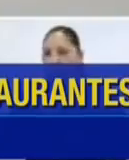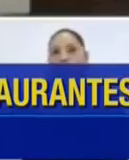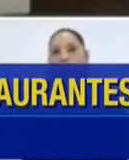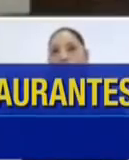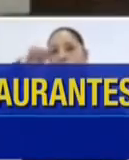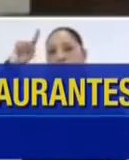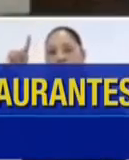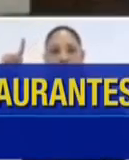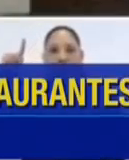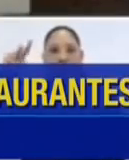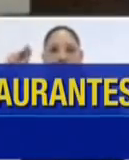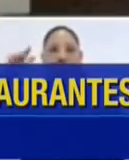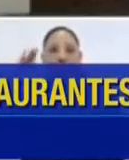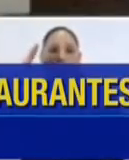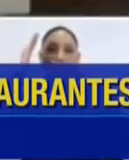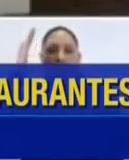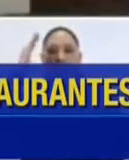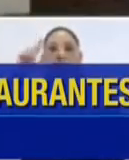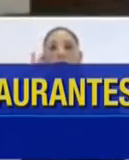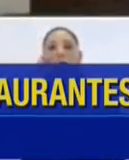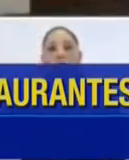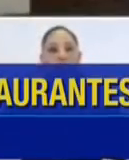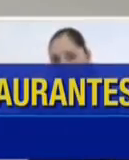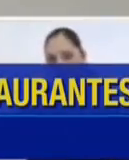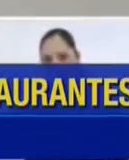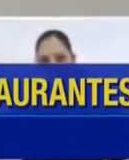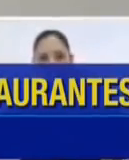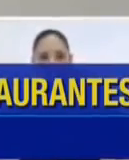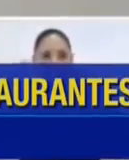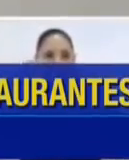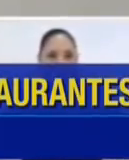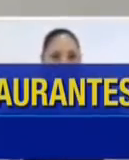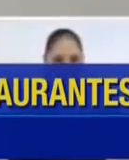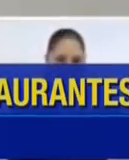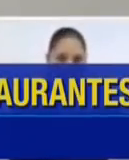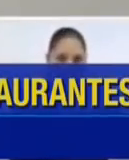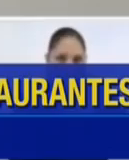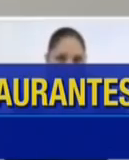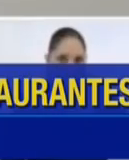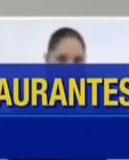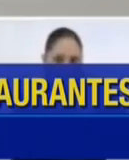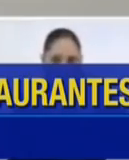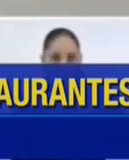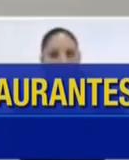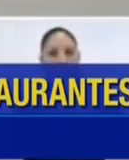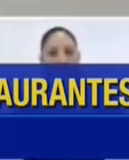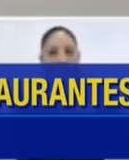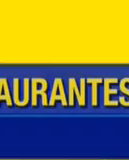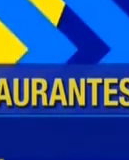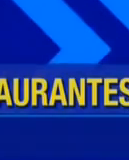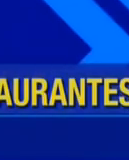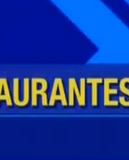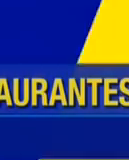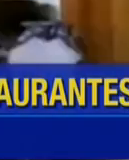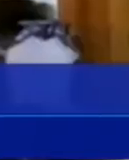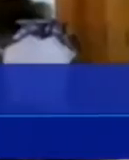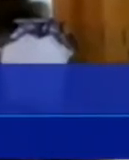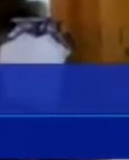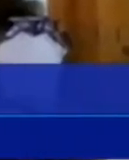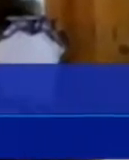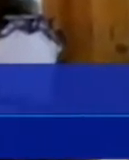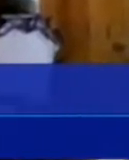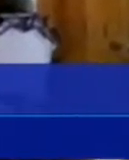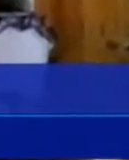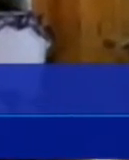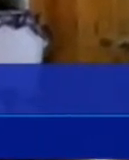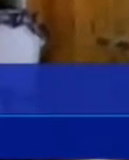COVID-19. Indicó que se pospondrán por un mes los trámites donde la gente se tenga que formar como pagos a la tesorería y la tenencia.